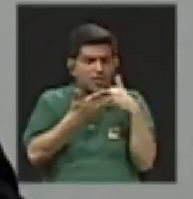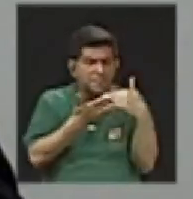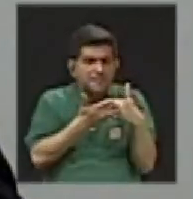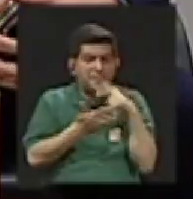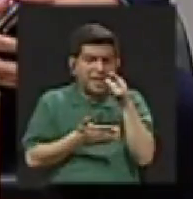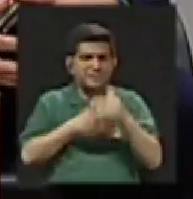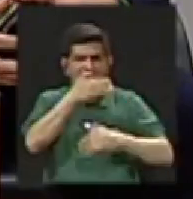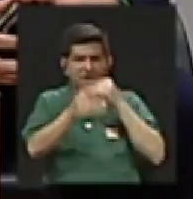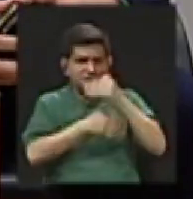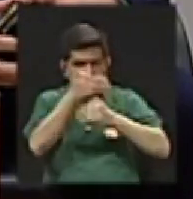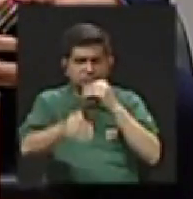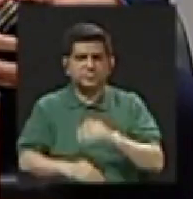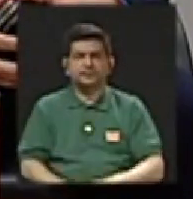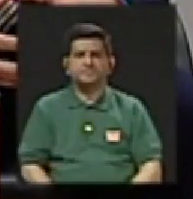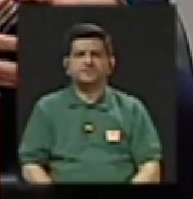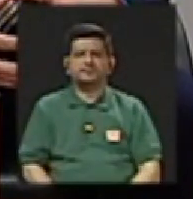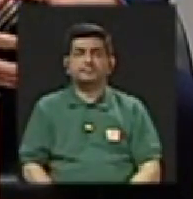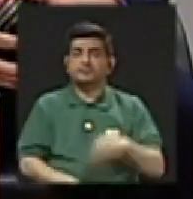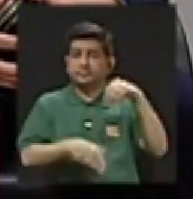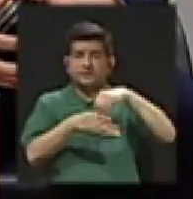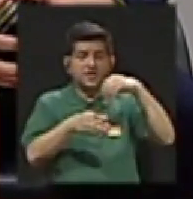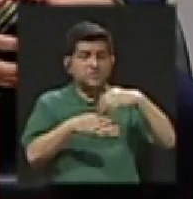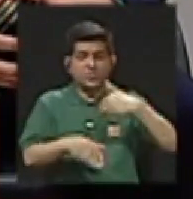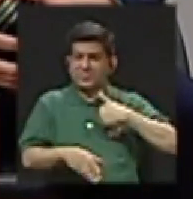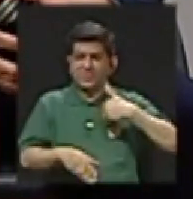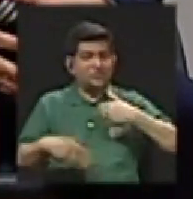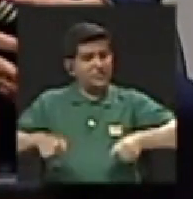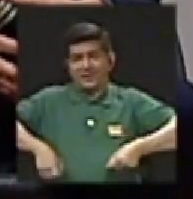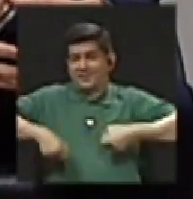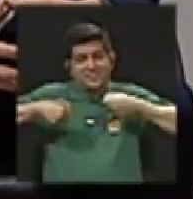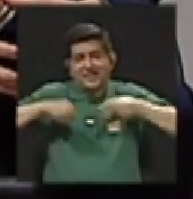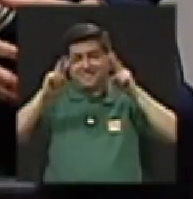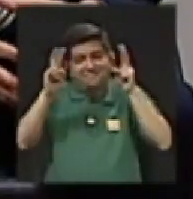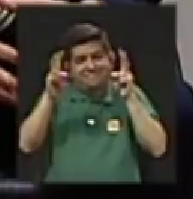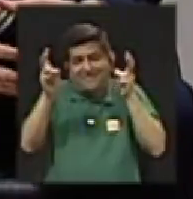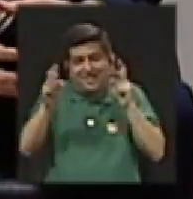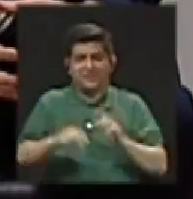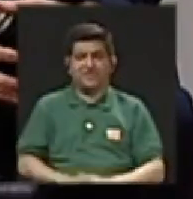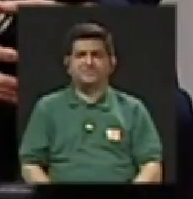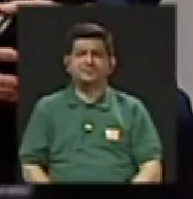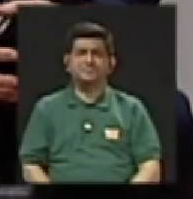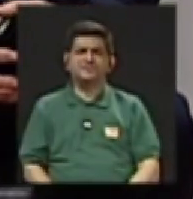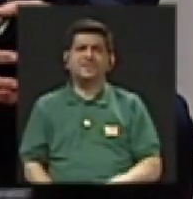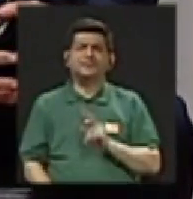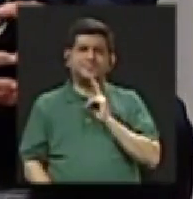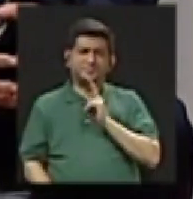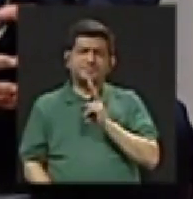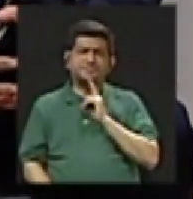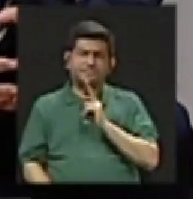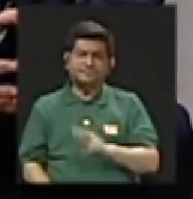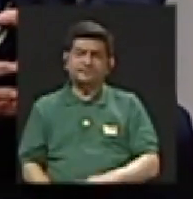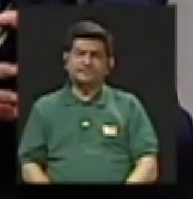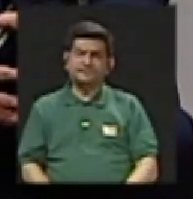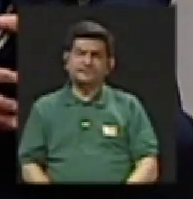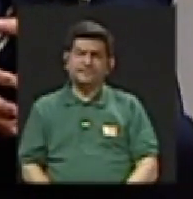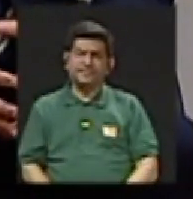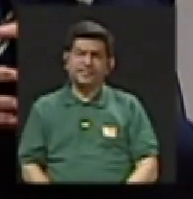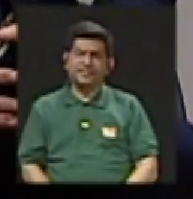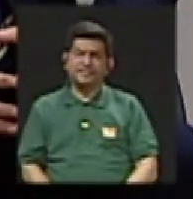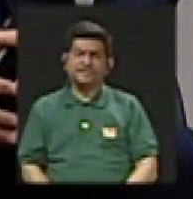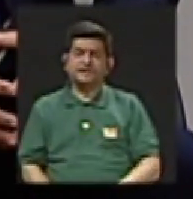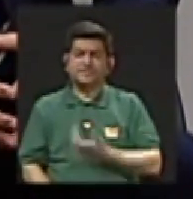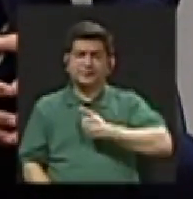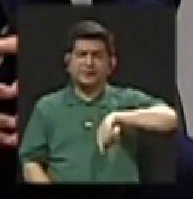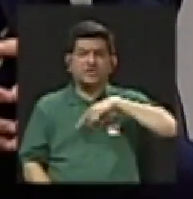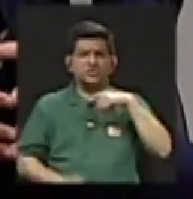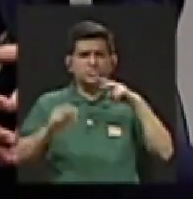ese proceso. Las cuentas no tienen pantalón, pero... Sí, en realidad tratamos